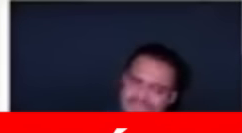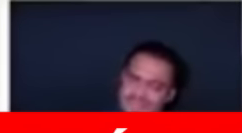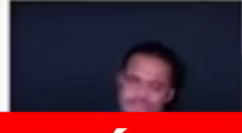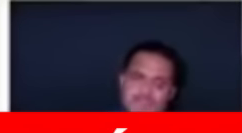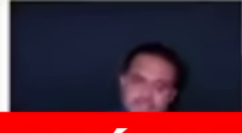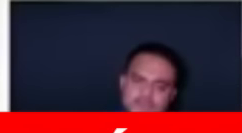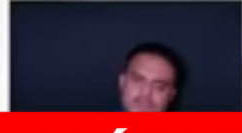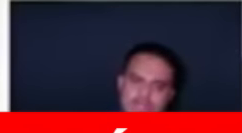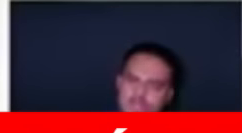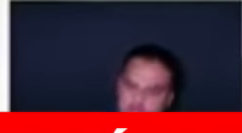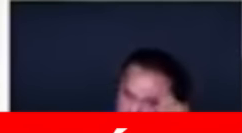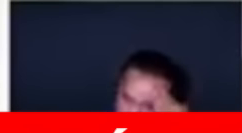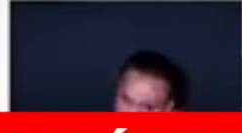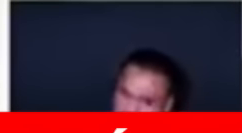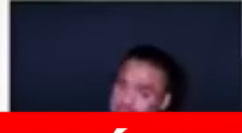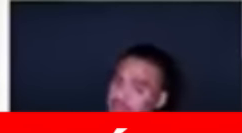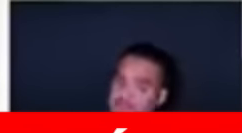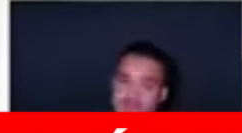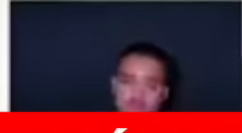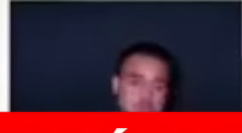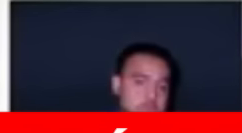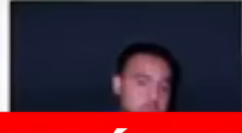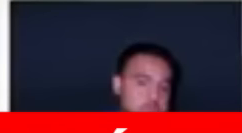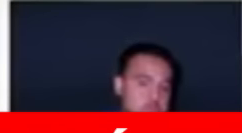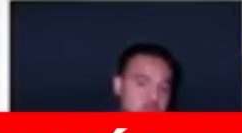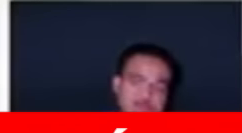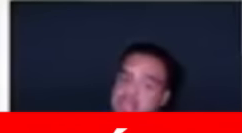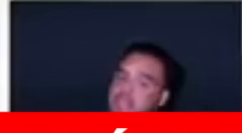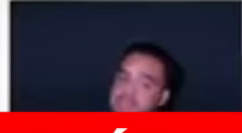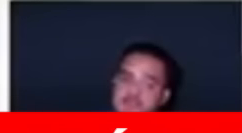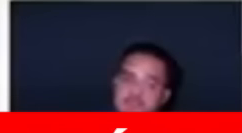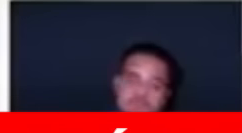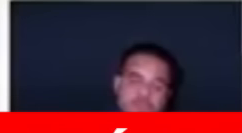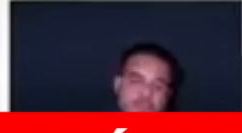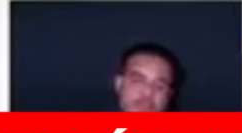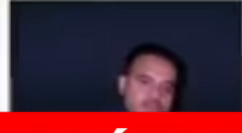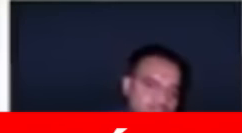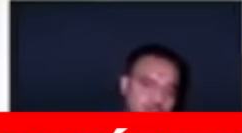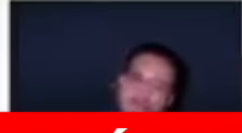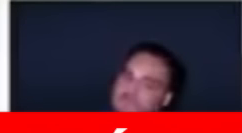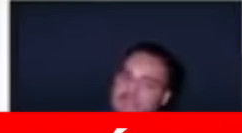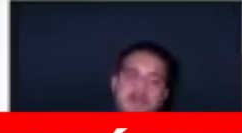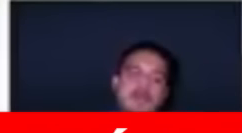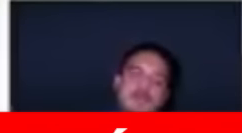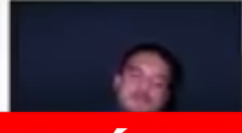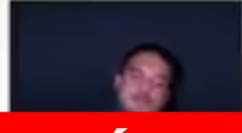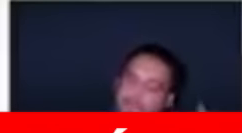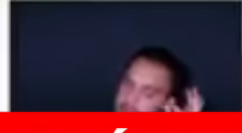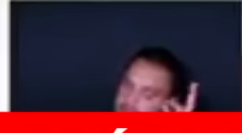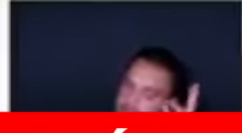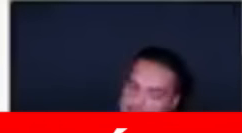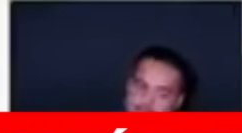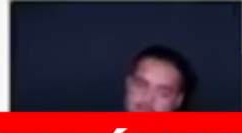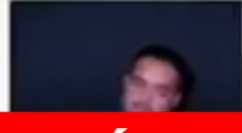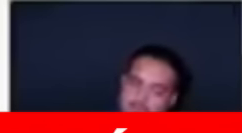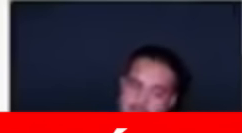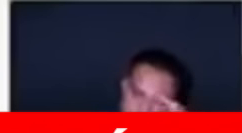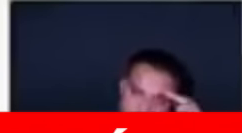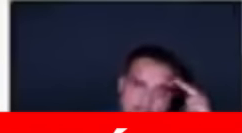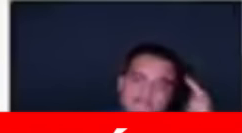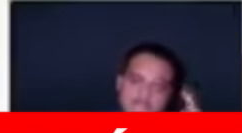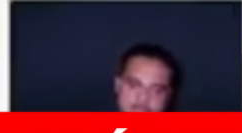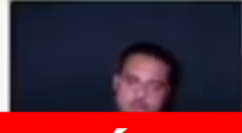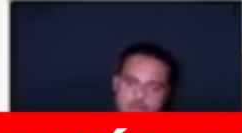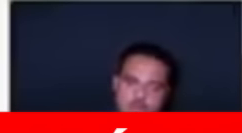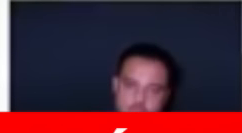que esa fue la decisión correcta. Es lo que me tocaba hacer para servir al pueblo de México.